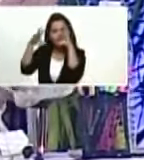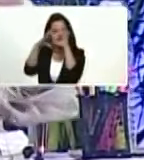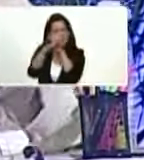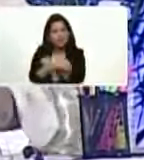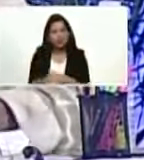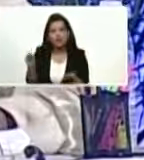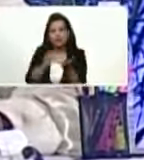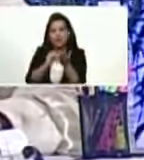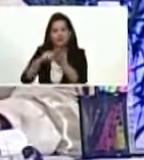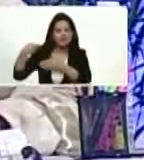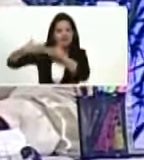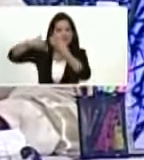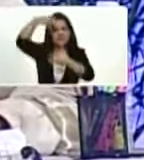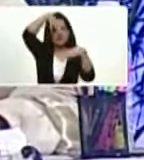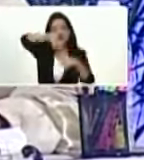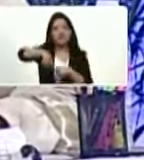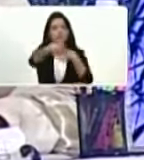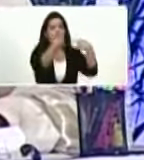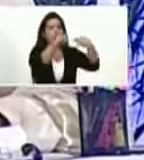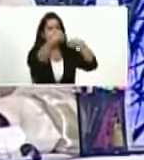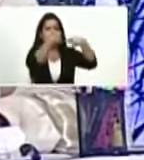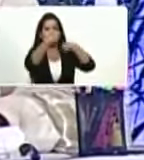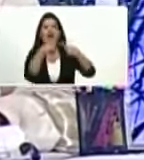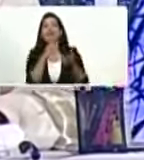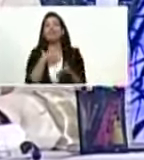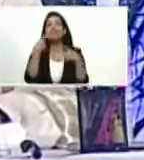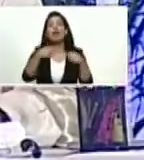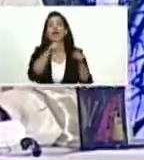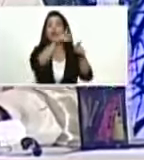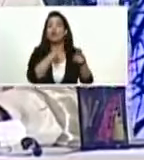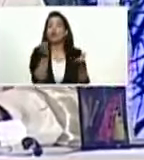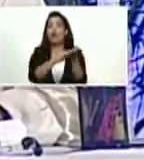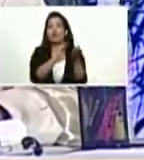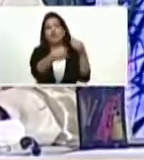como tú lo has dicho, Roberto Antonio. Quieren volver,